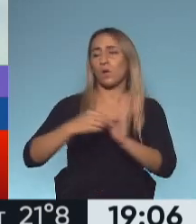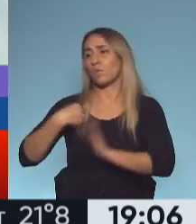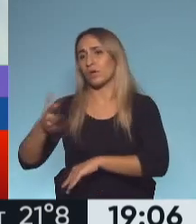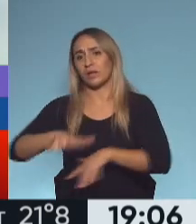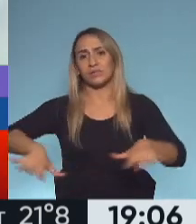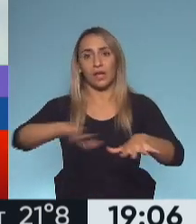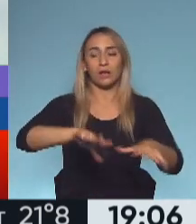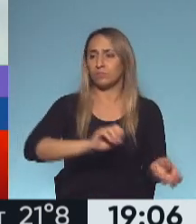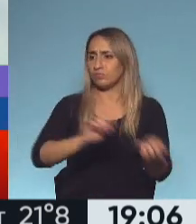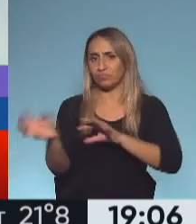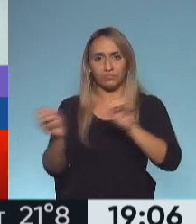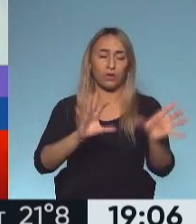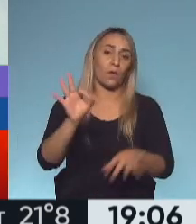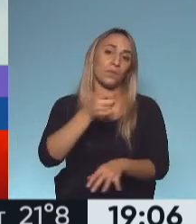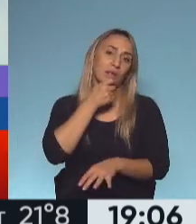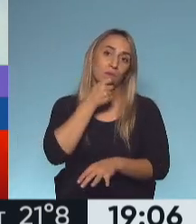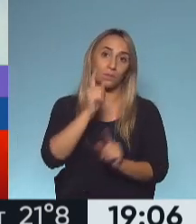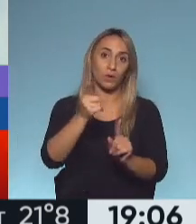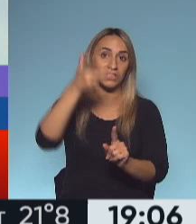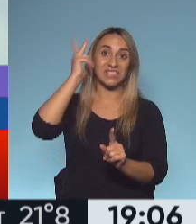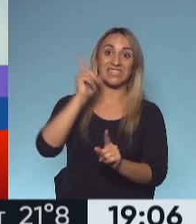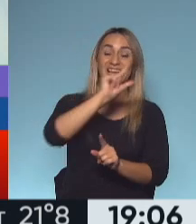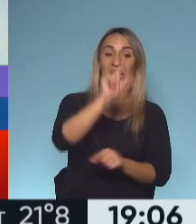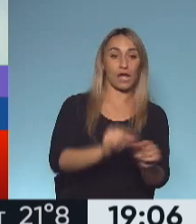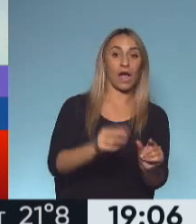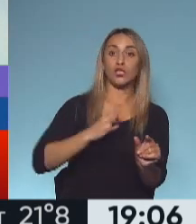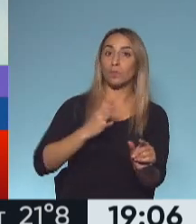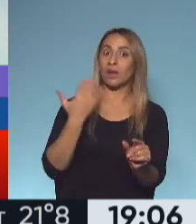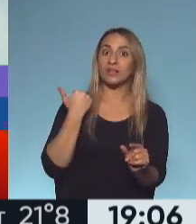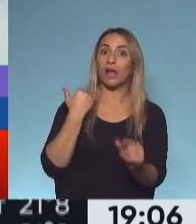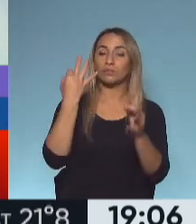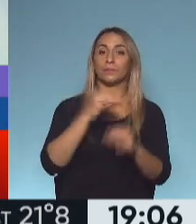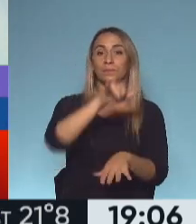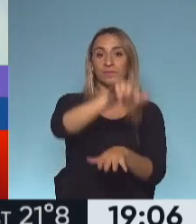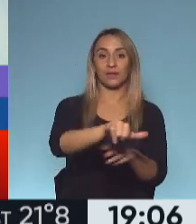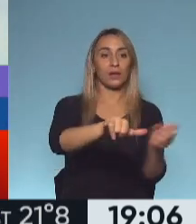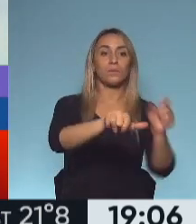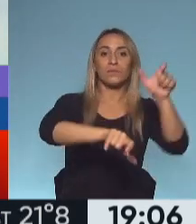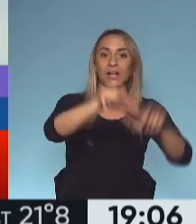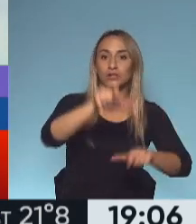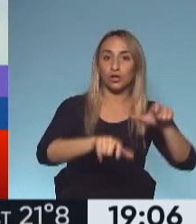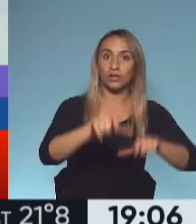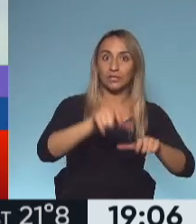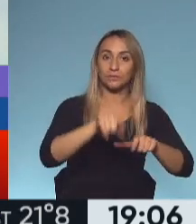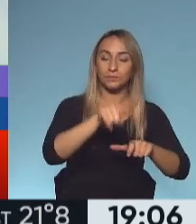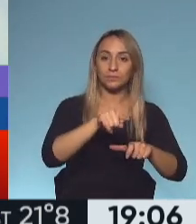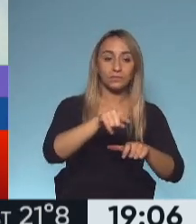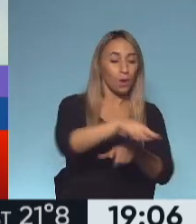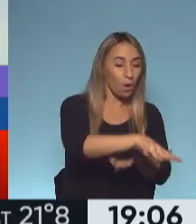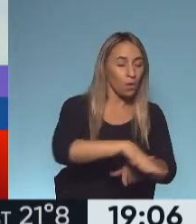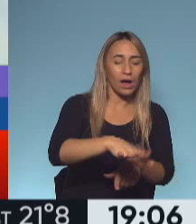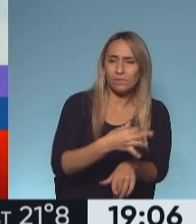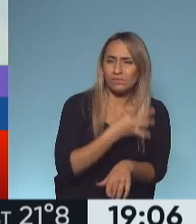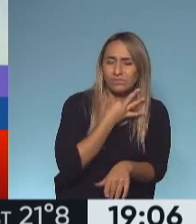país, o en Chile, por ejemplo, implementaron el año pasado vuelos sanitarios para trasladar pacientes de áreas con gran congestión en